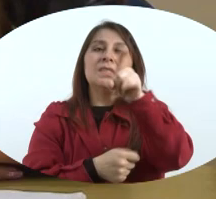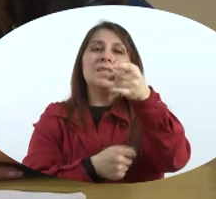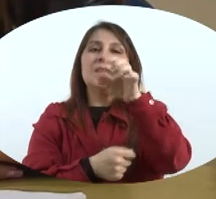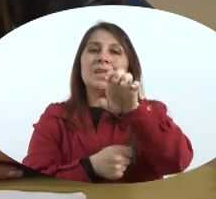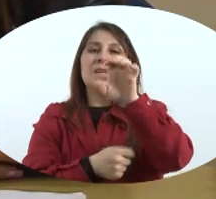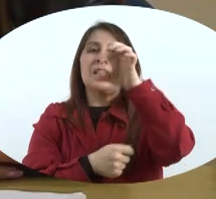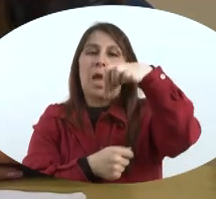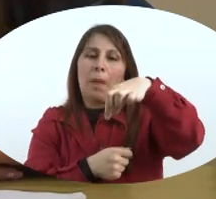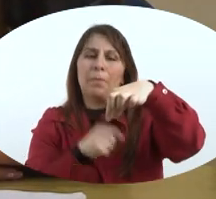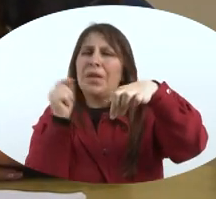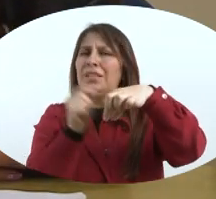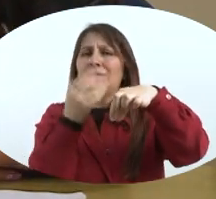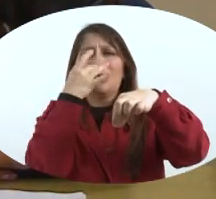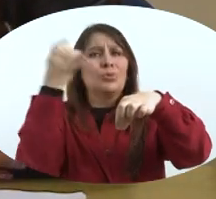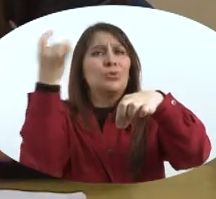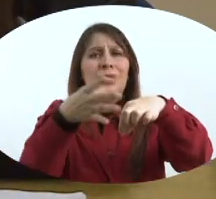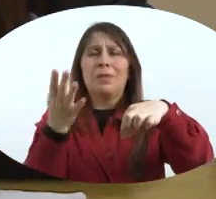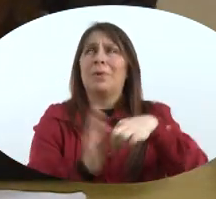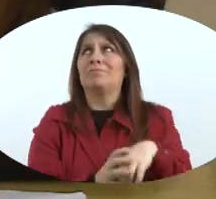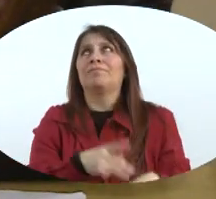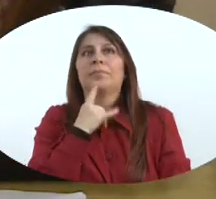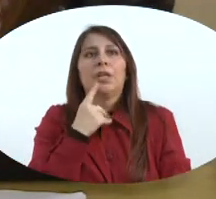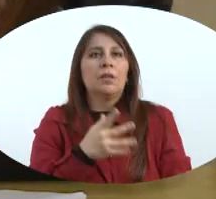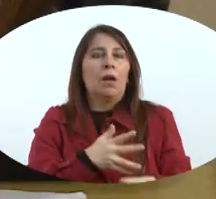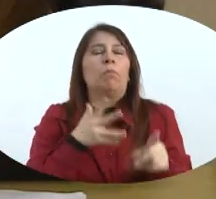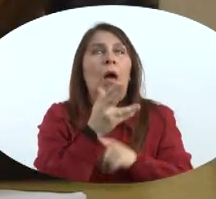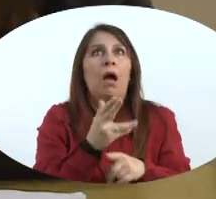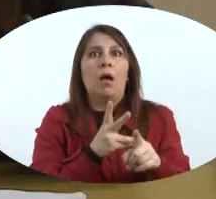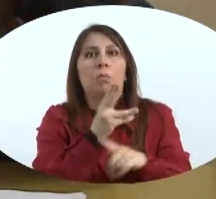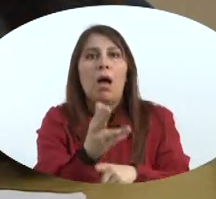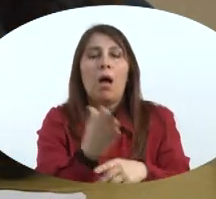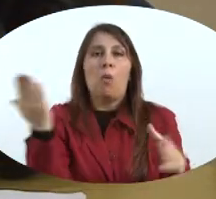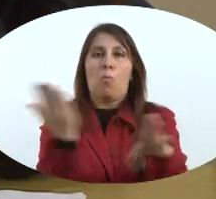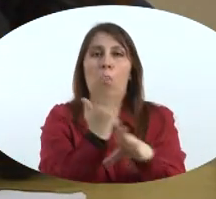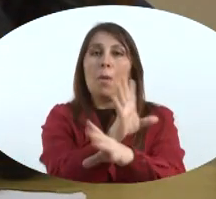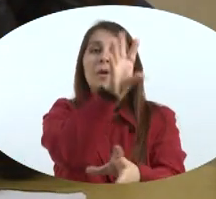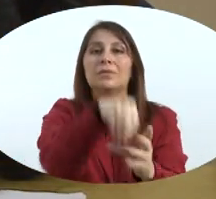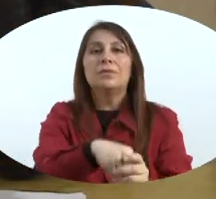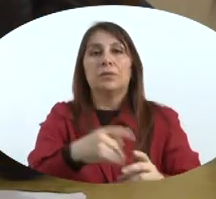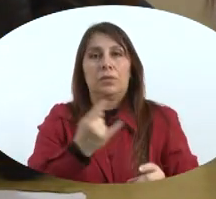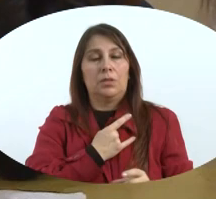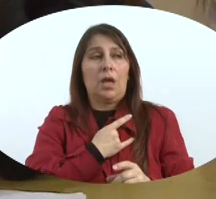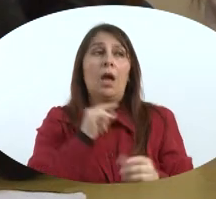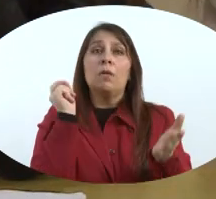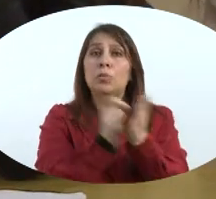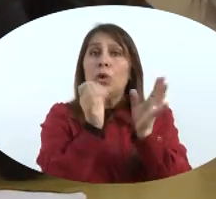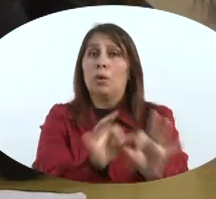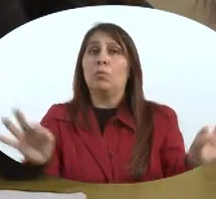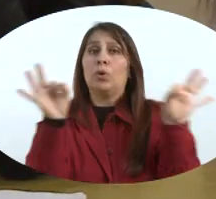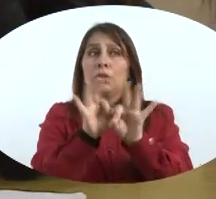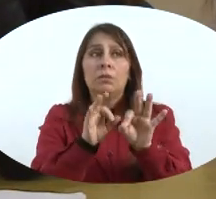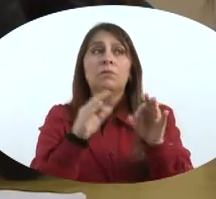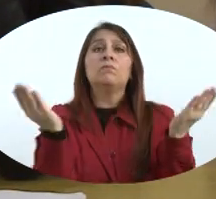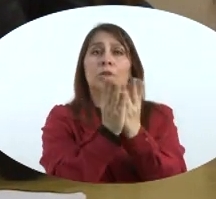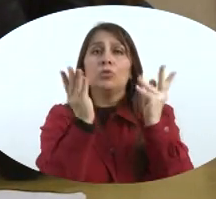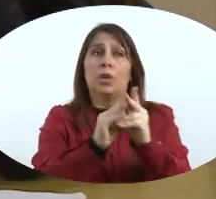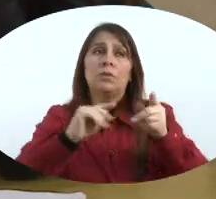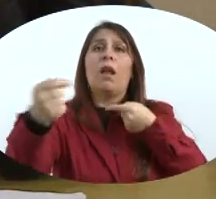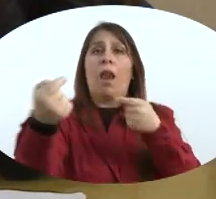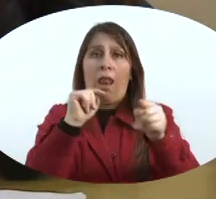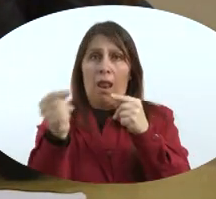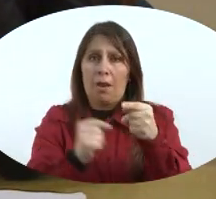una plataforma obsoleta que nos genera un montón de trabas aquí al interior de la universidad y es importante que los estudiantes comencemos a dar esa discusión